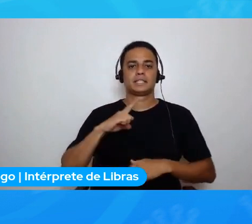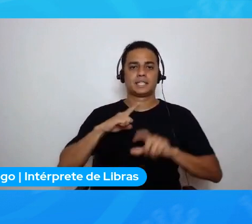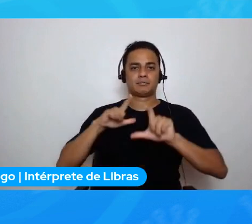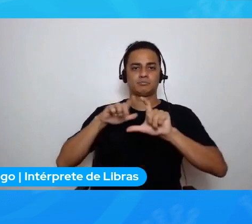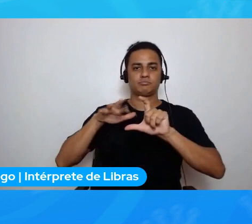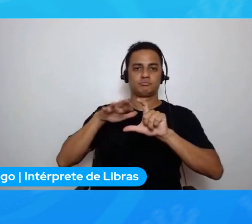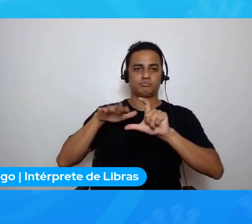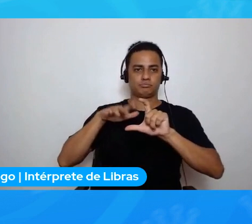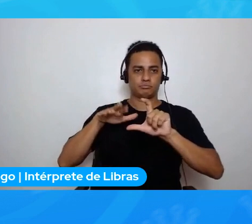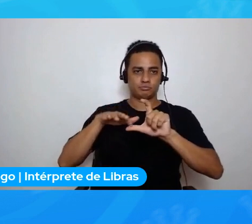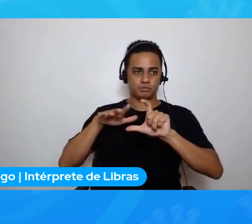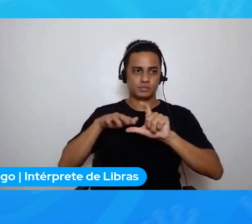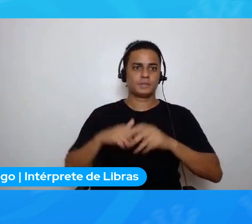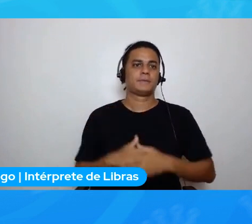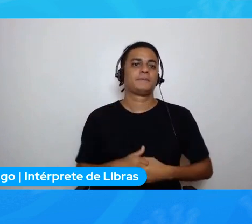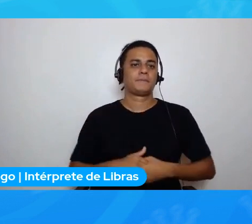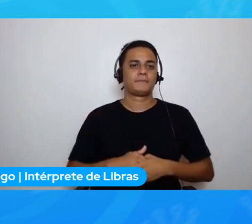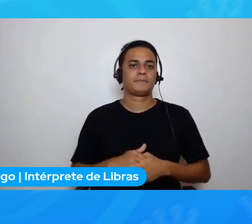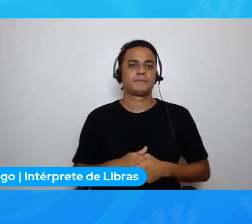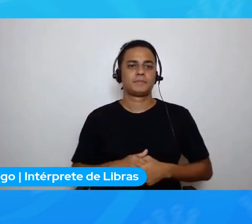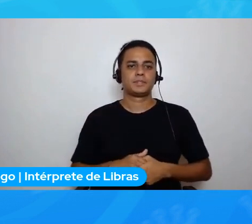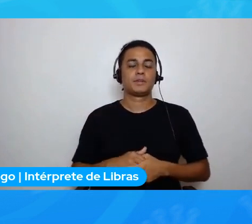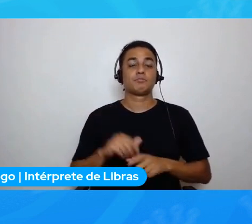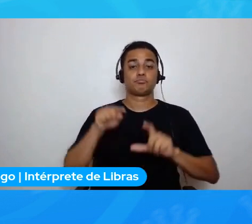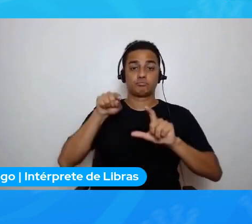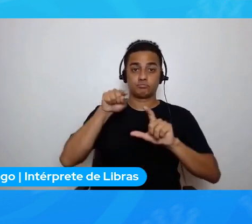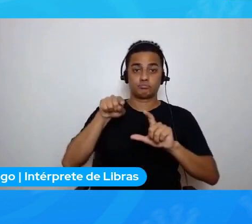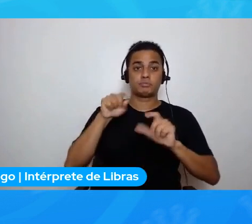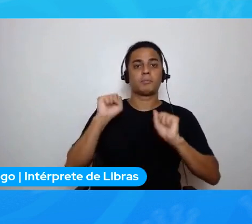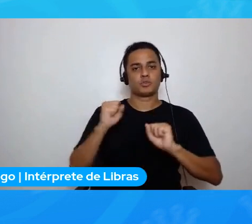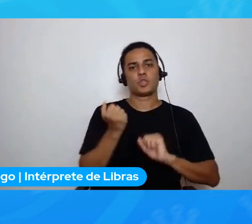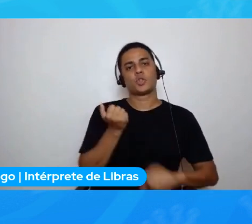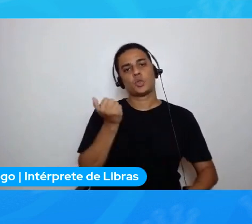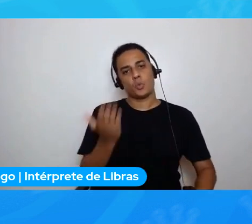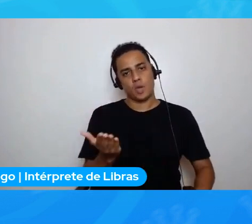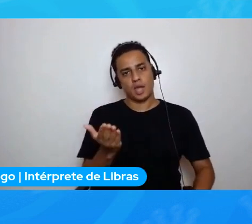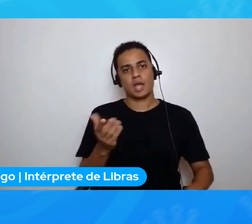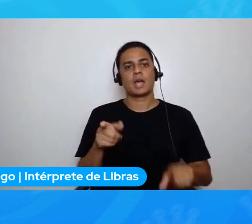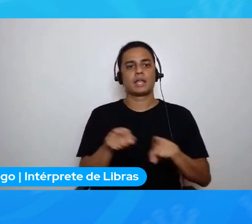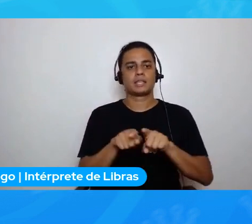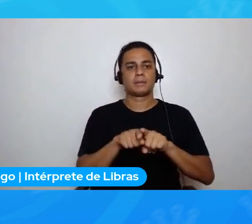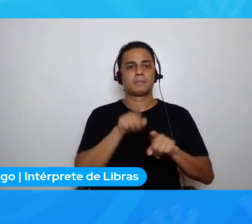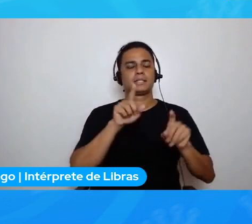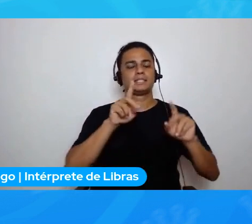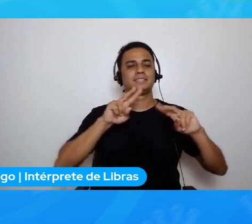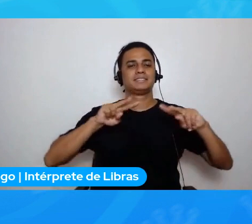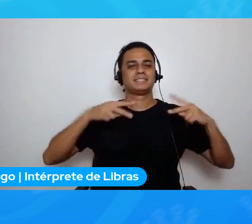QR en la pantalla y hay la posibilidad de donar a través de Eventbrite también.